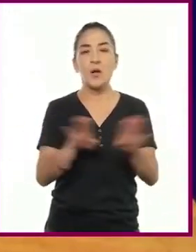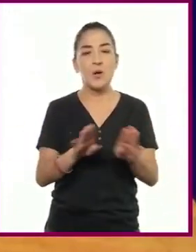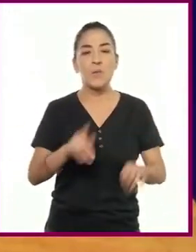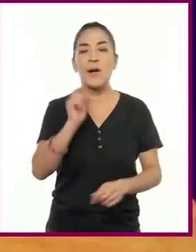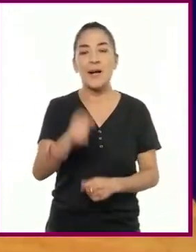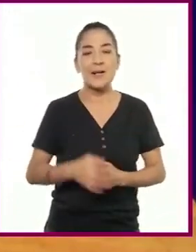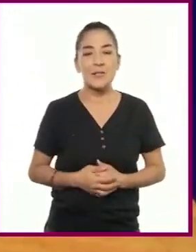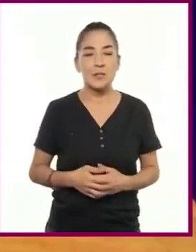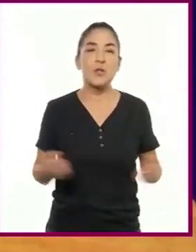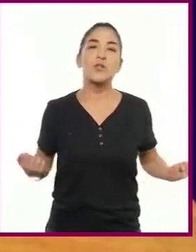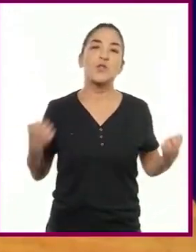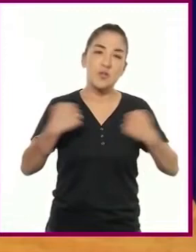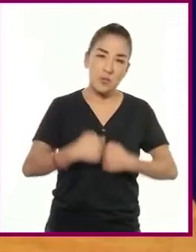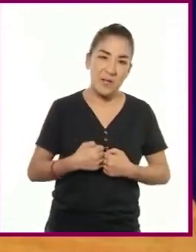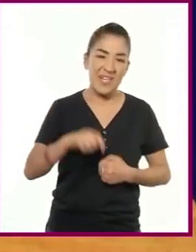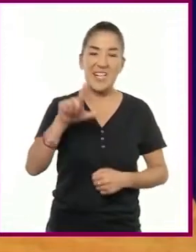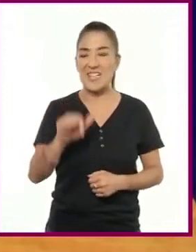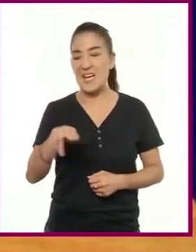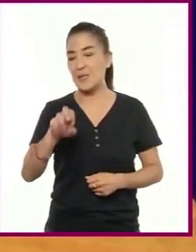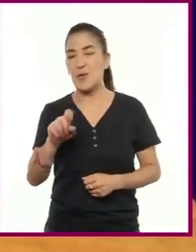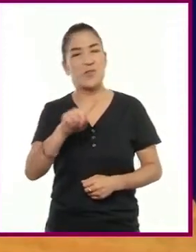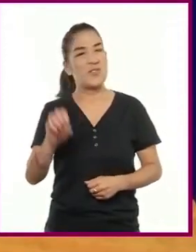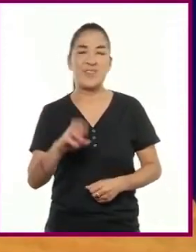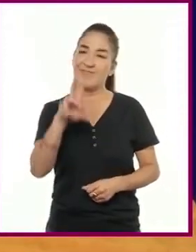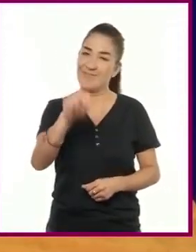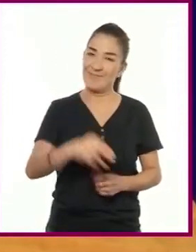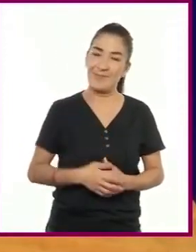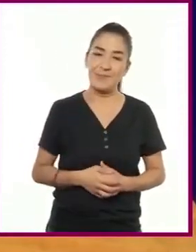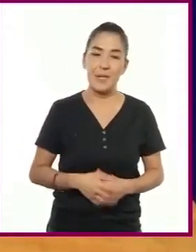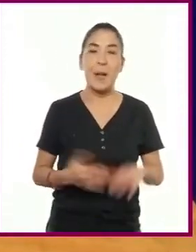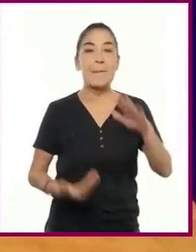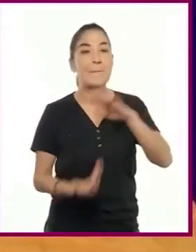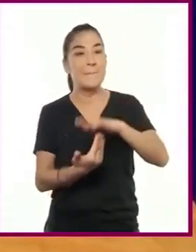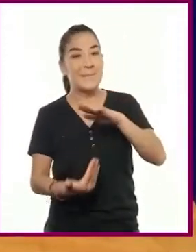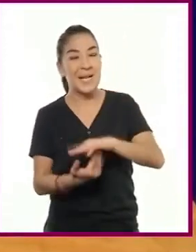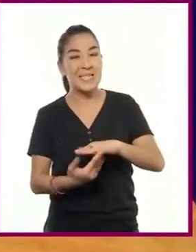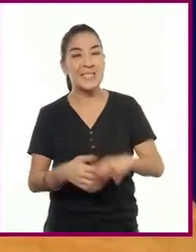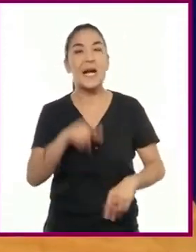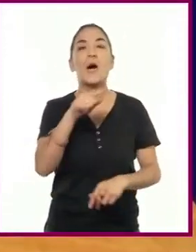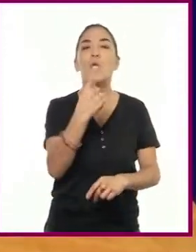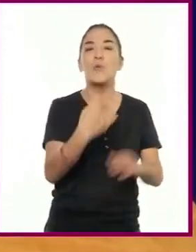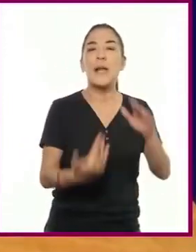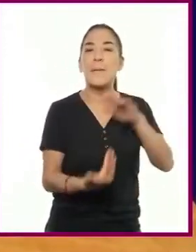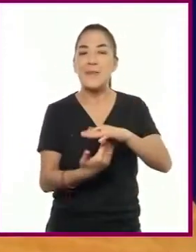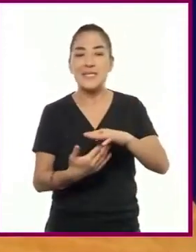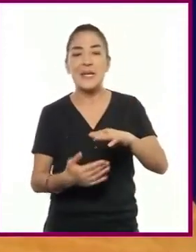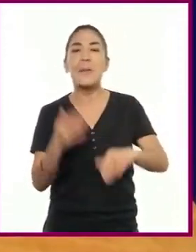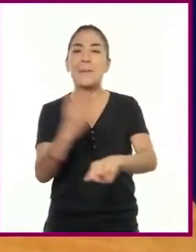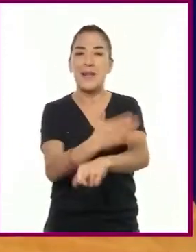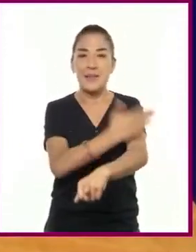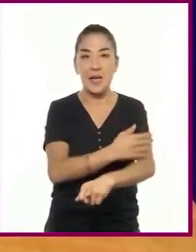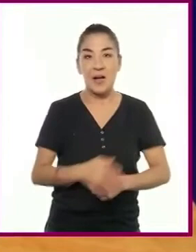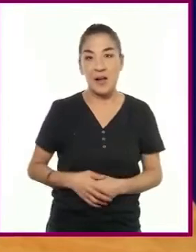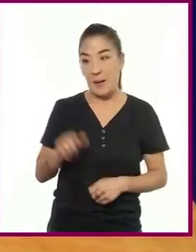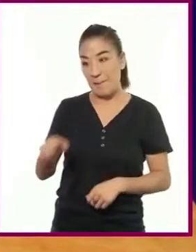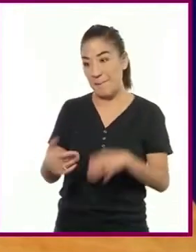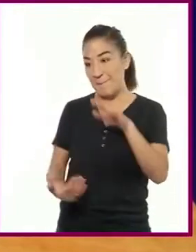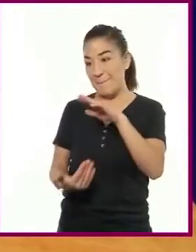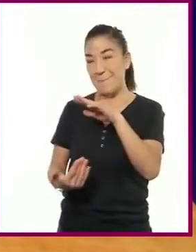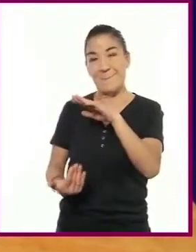decimos suéter lanoso. Una mesa de madera, no decimos mesa